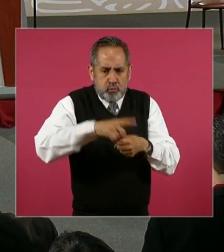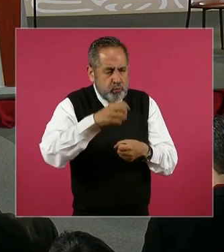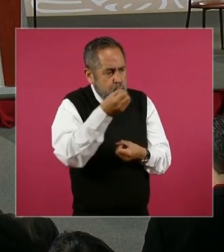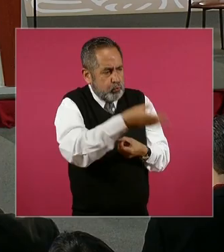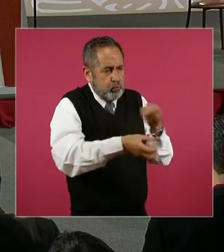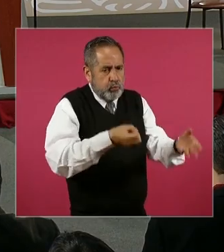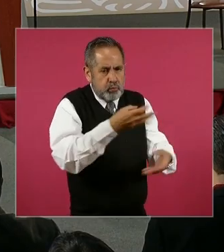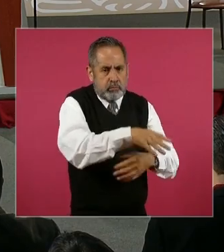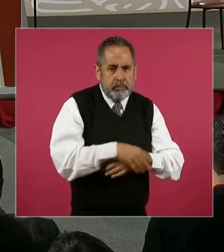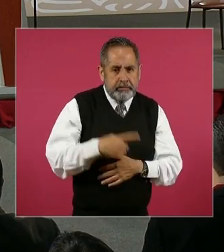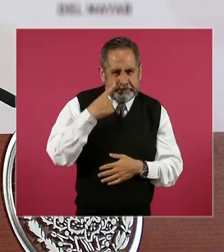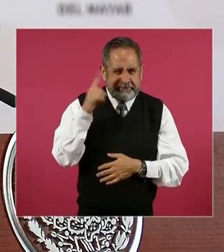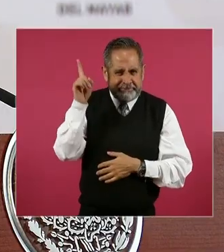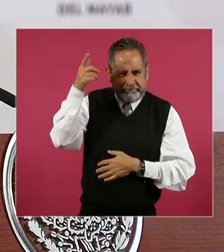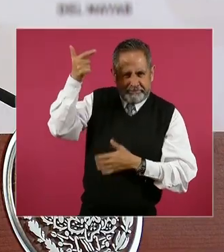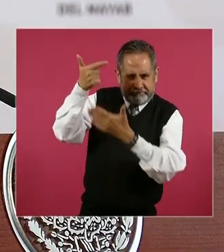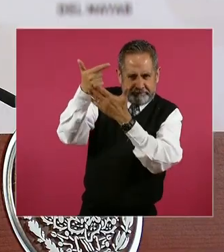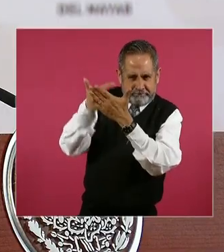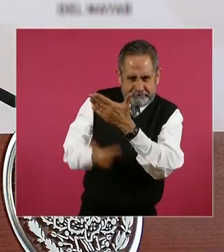fundación melva